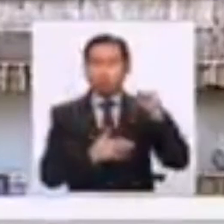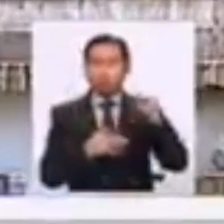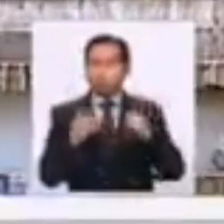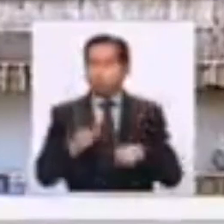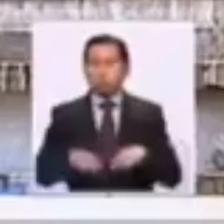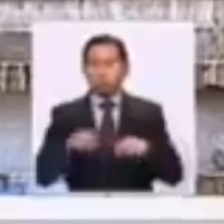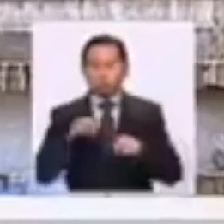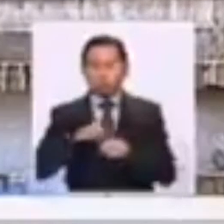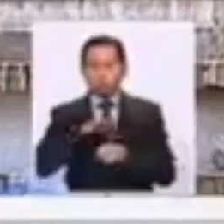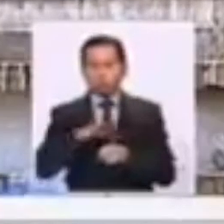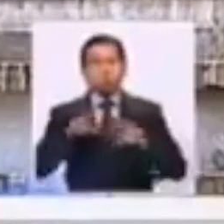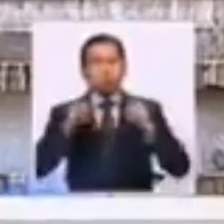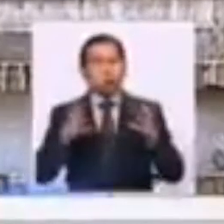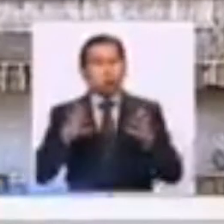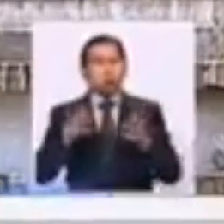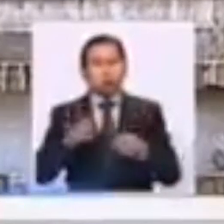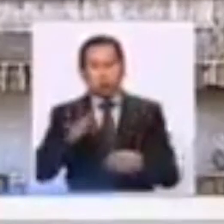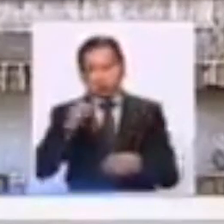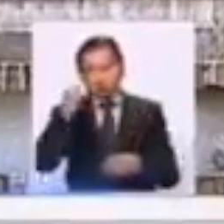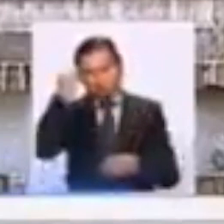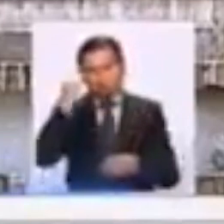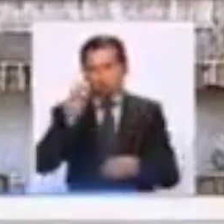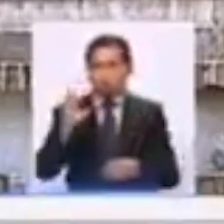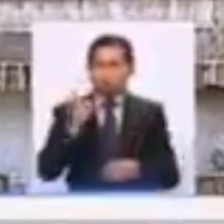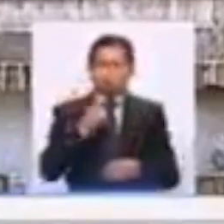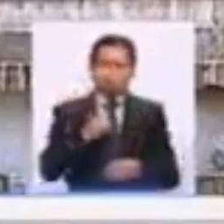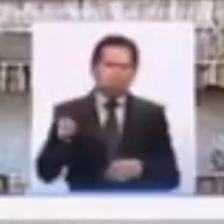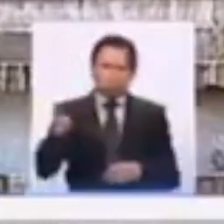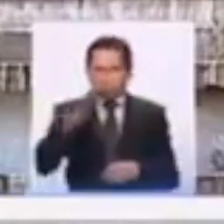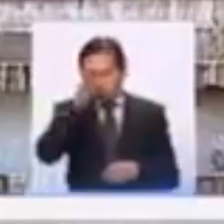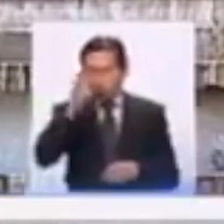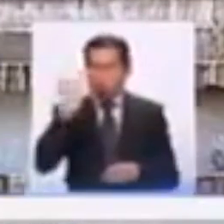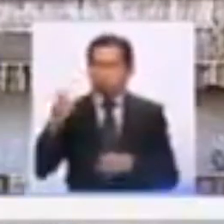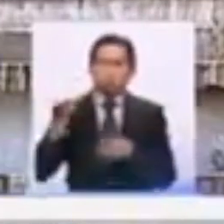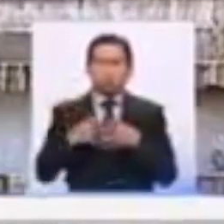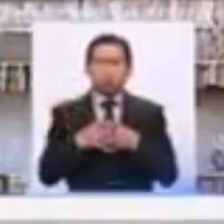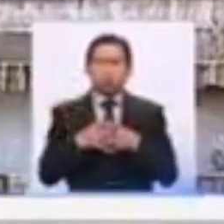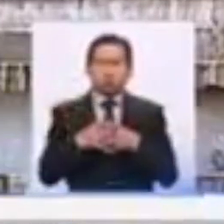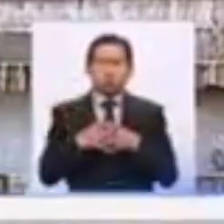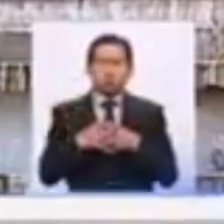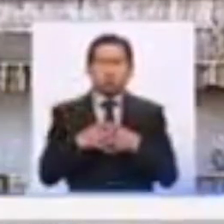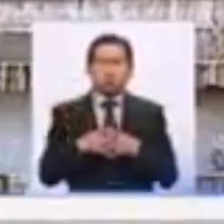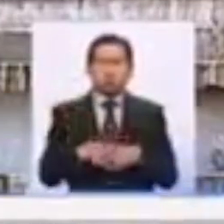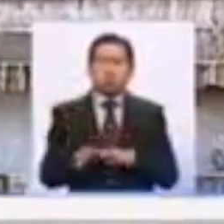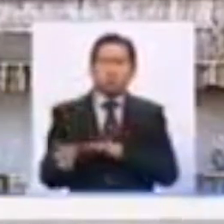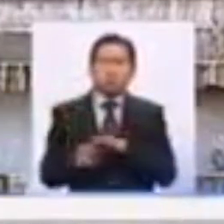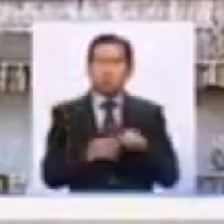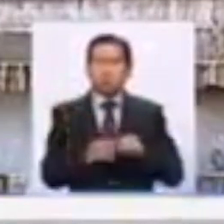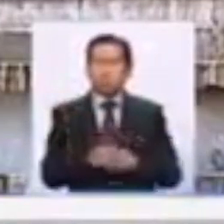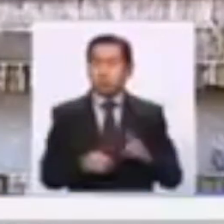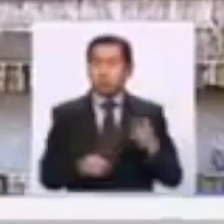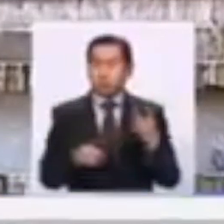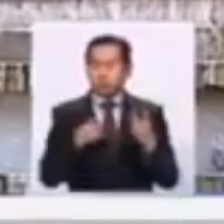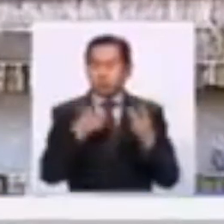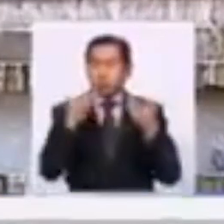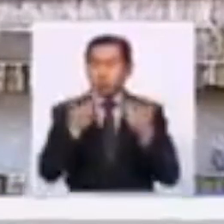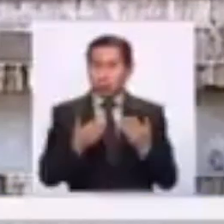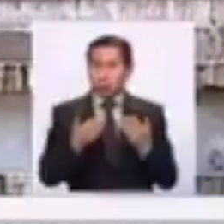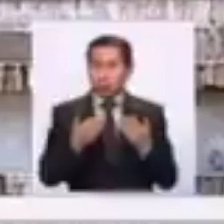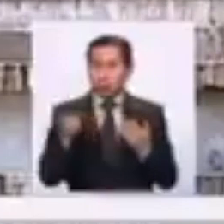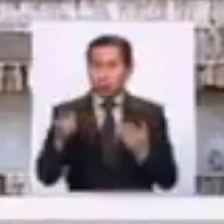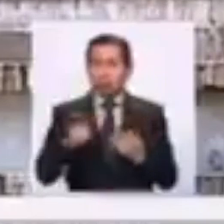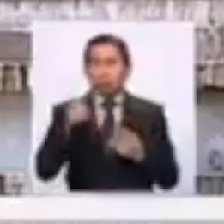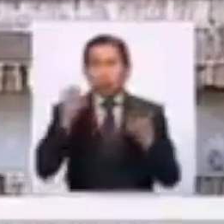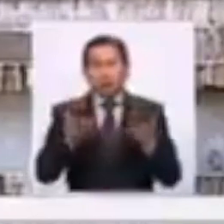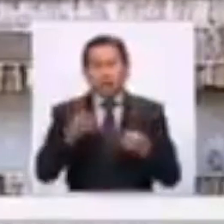hay coronavirus, es un invento de la derecha, invento del pueblo americano. El segundo es ahora, sí